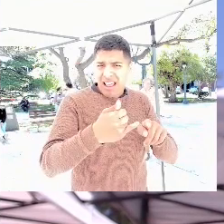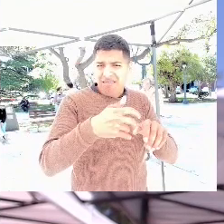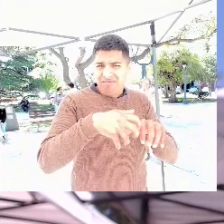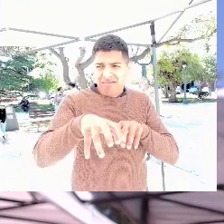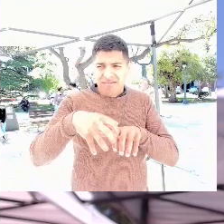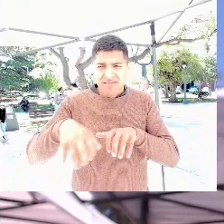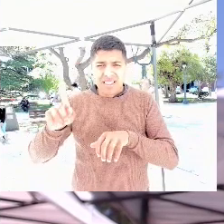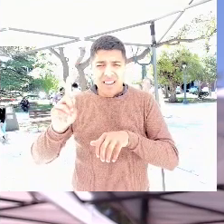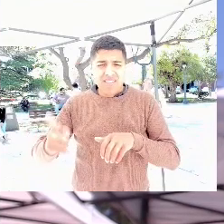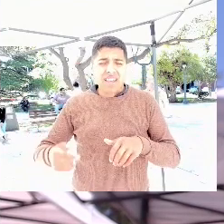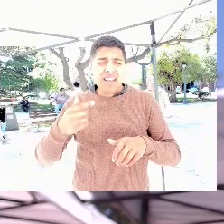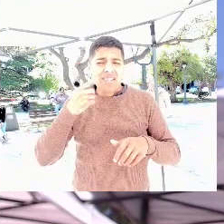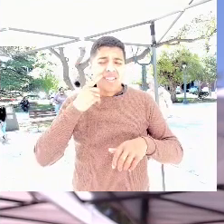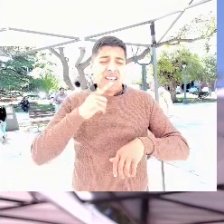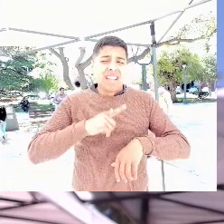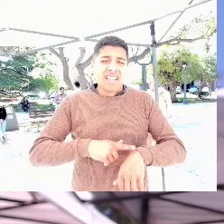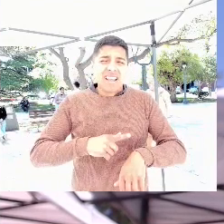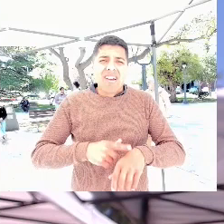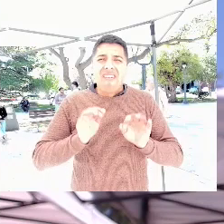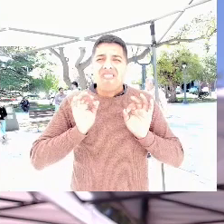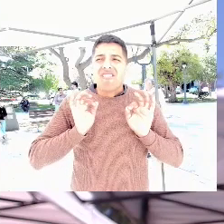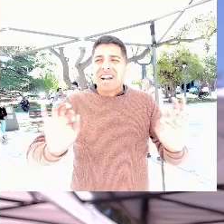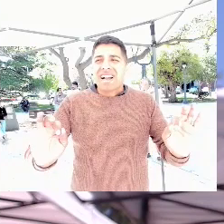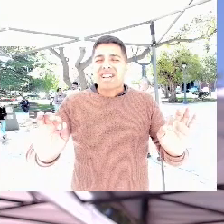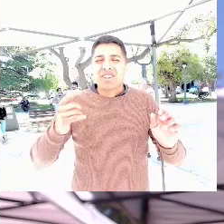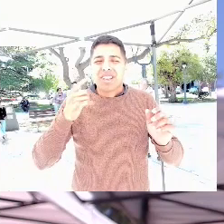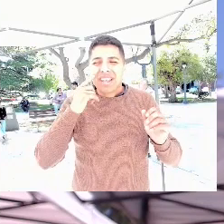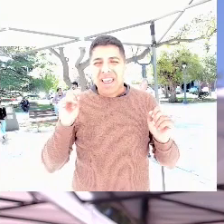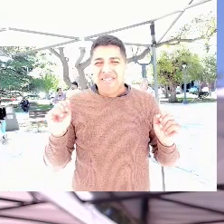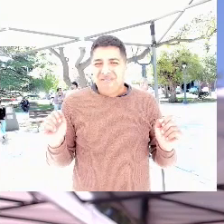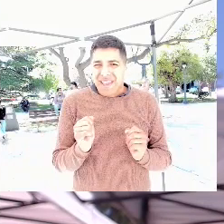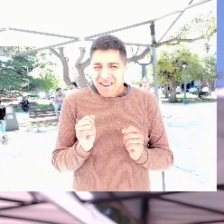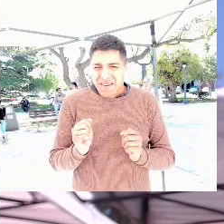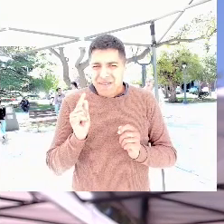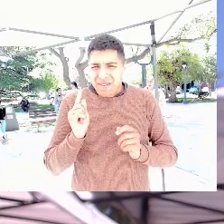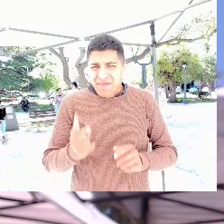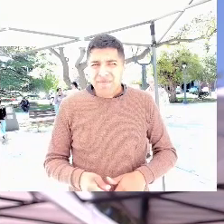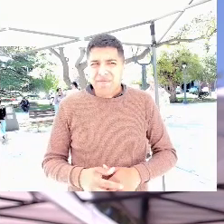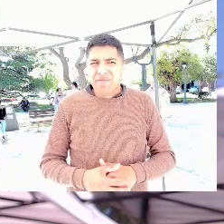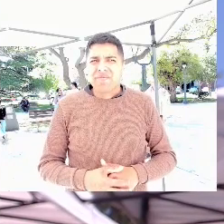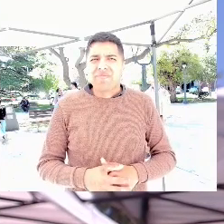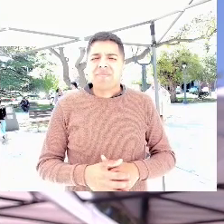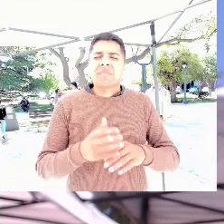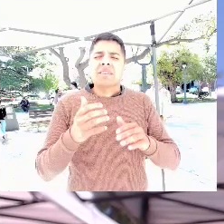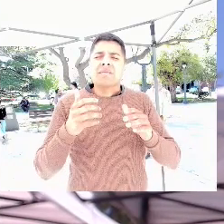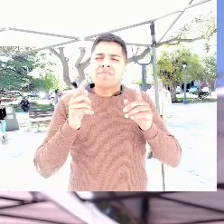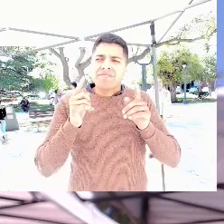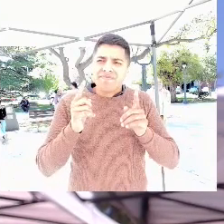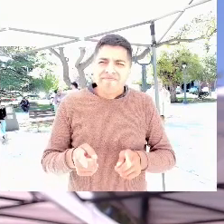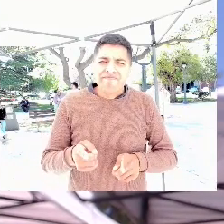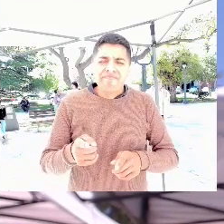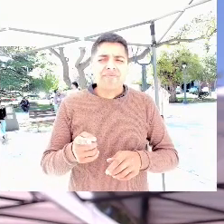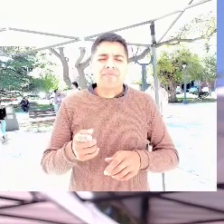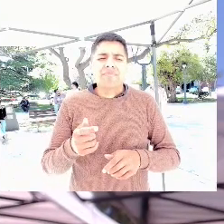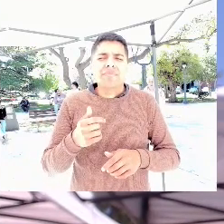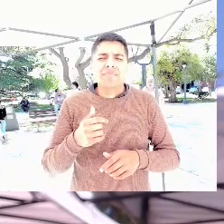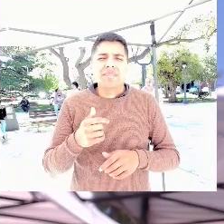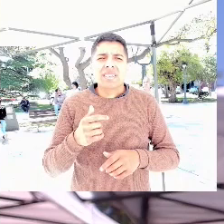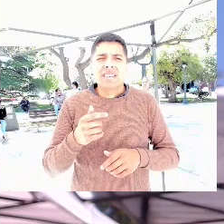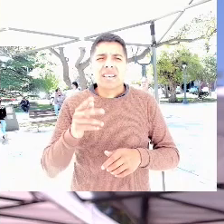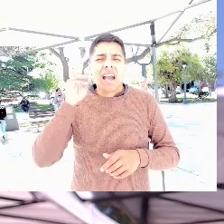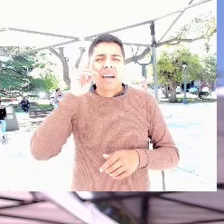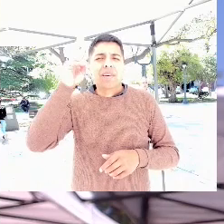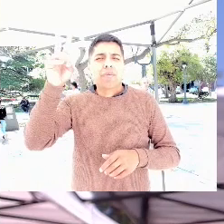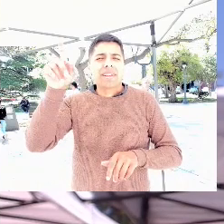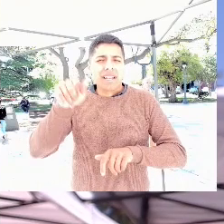en las vacaciones de invierno y en distintos momentos del año. Y principalmente considera a los